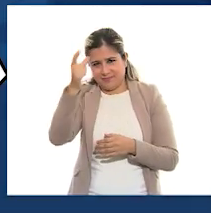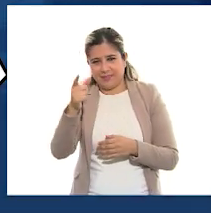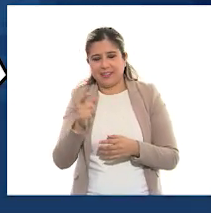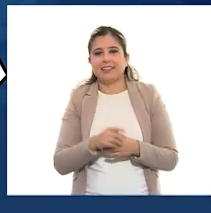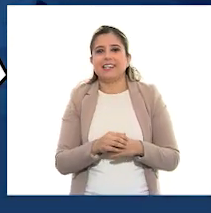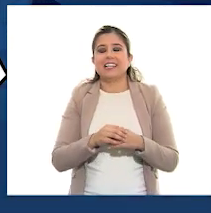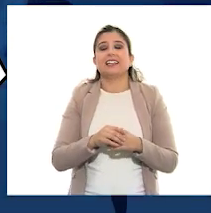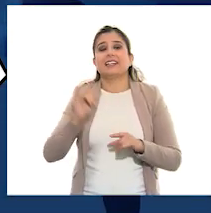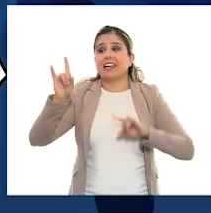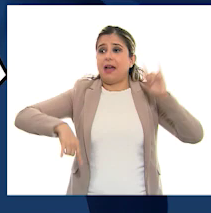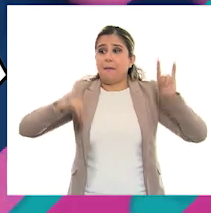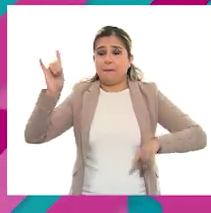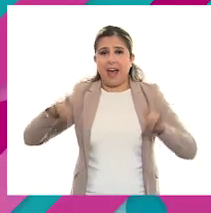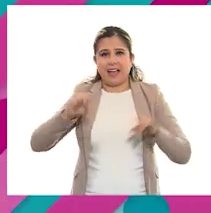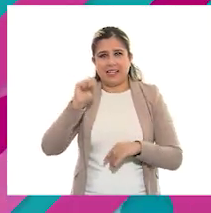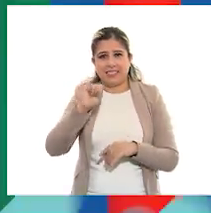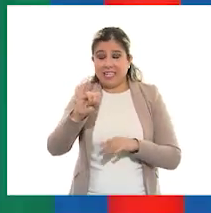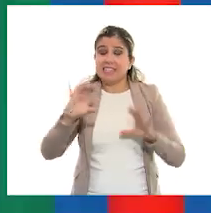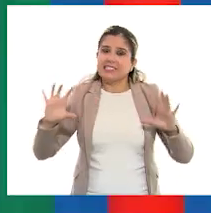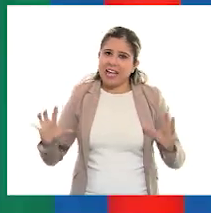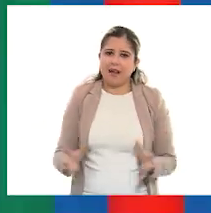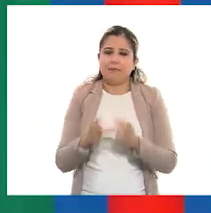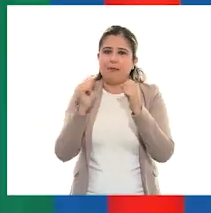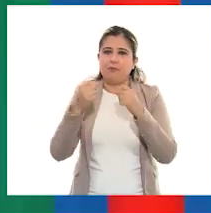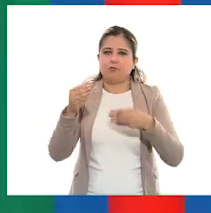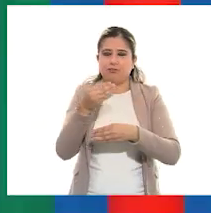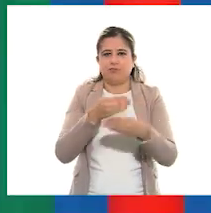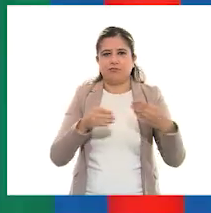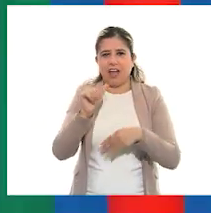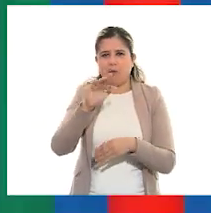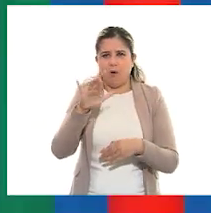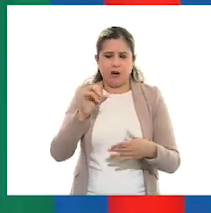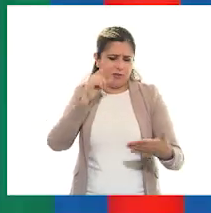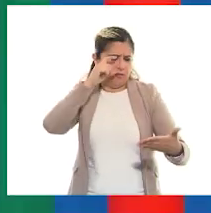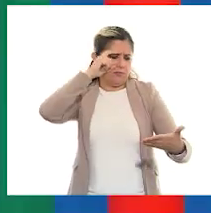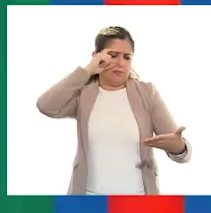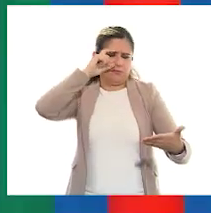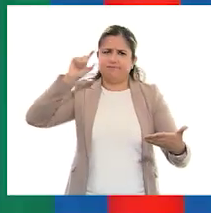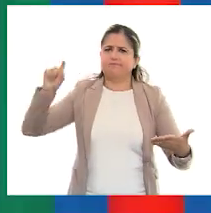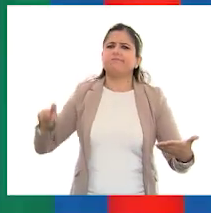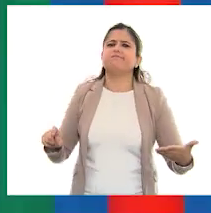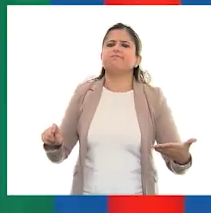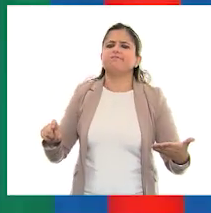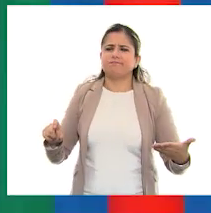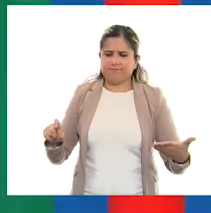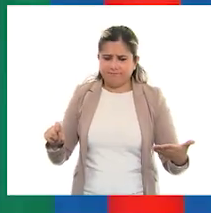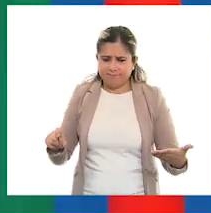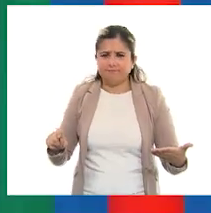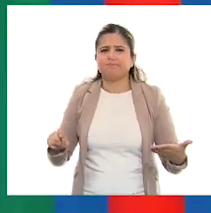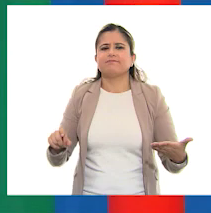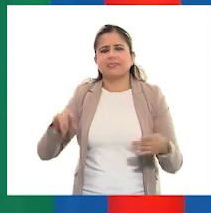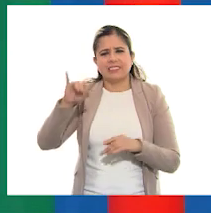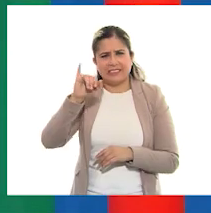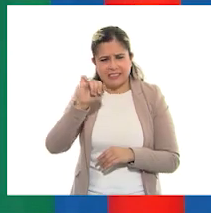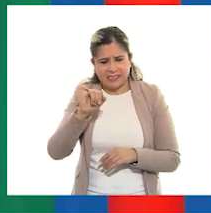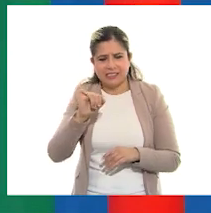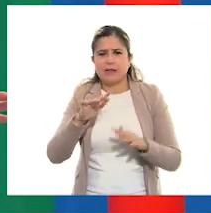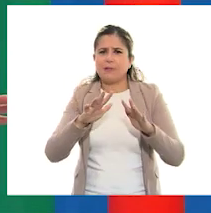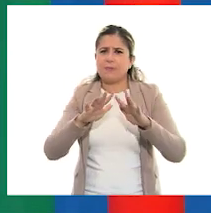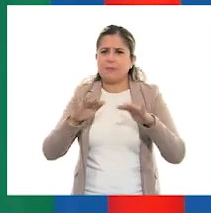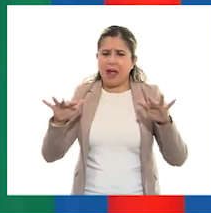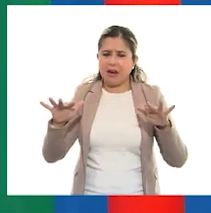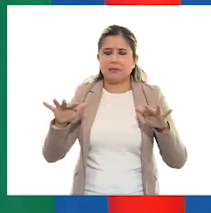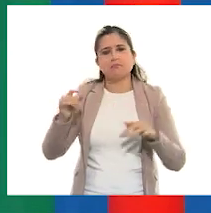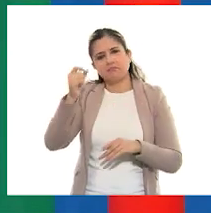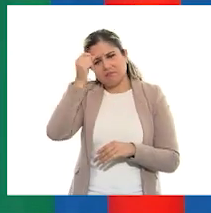sí, salvemos el acuario. Estefan se quitó los lentes y asintió. Sí, Mar, es